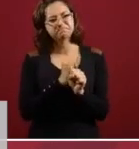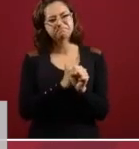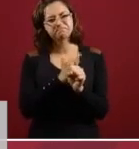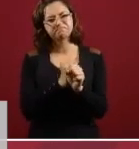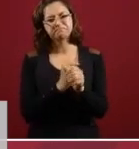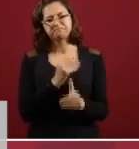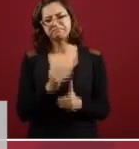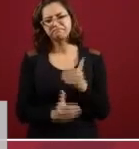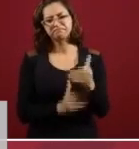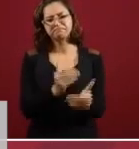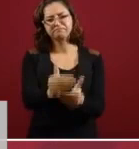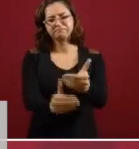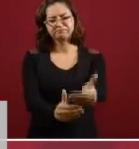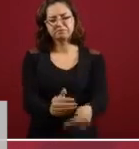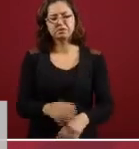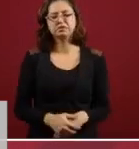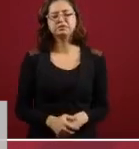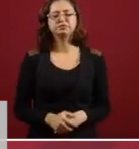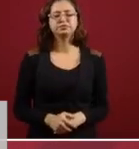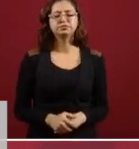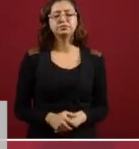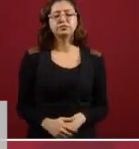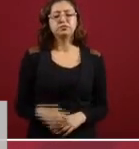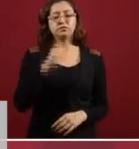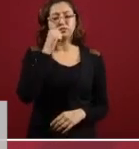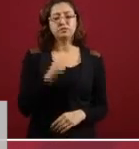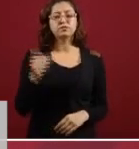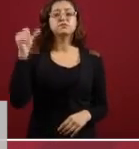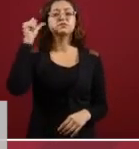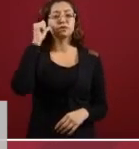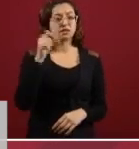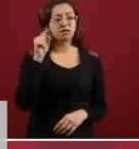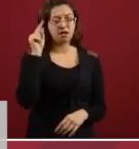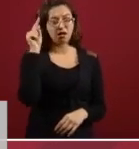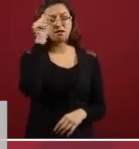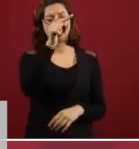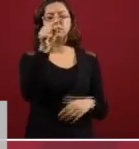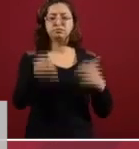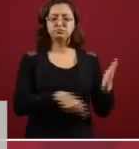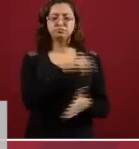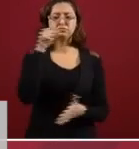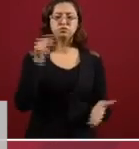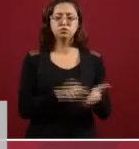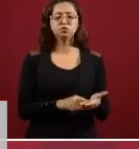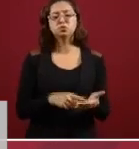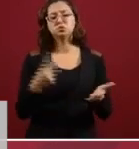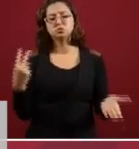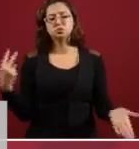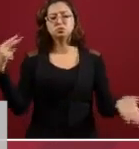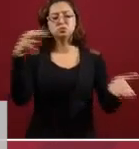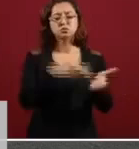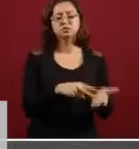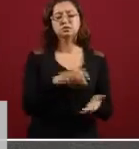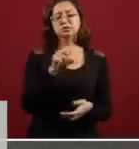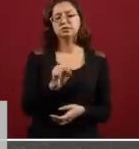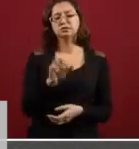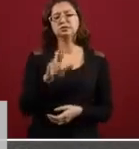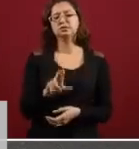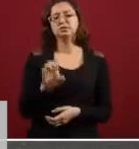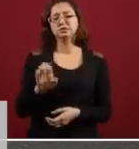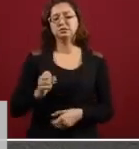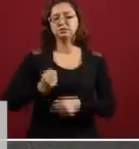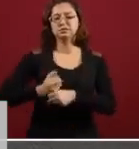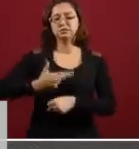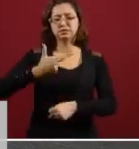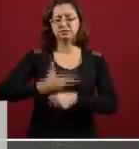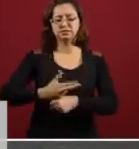El día de hoy estará en discusión la reducción del presupuesto de los partidos políticos en un 50%. El presidente pide estar atentos a los